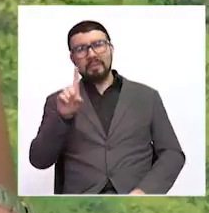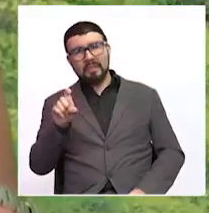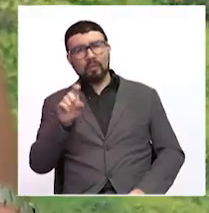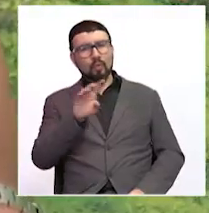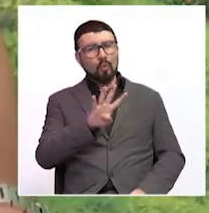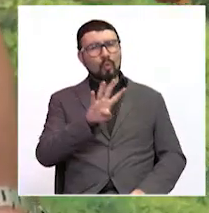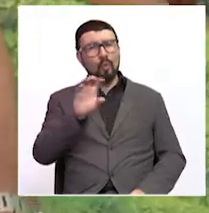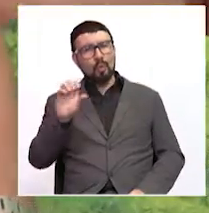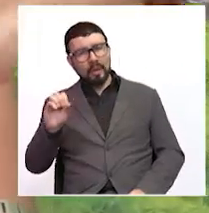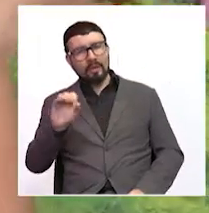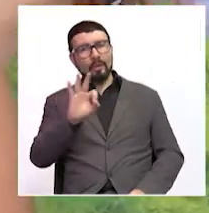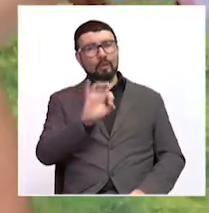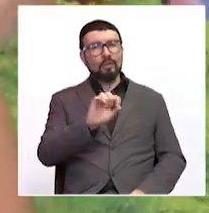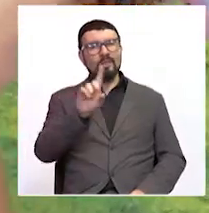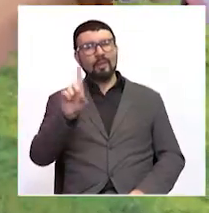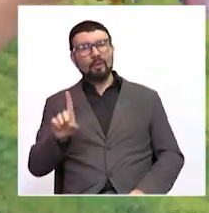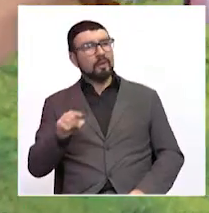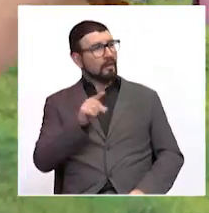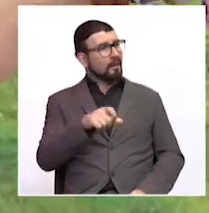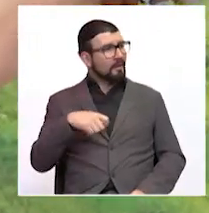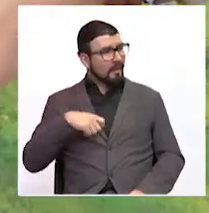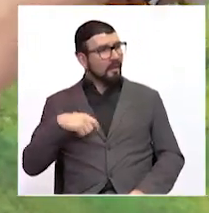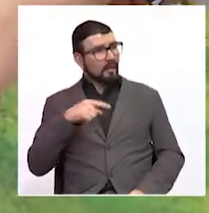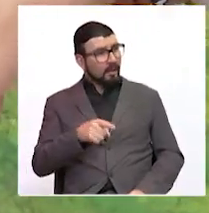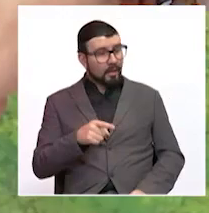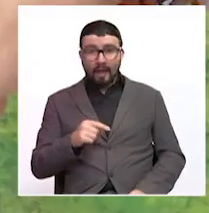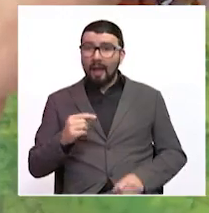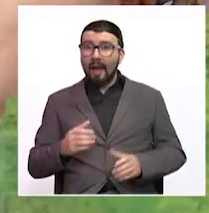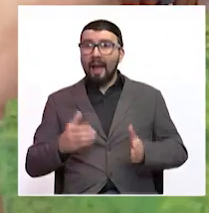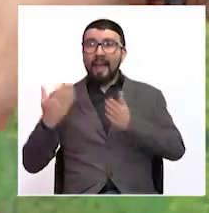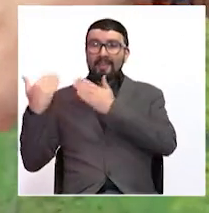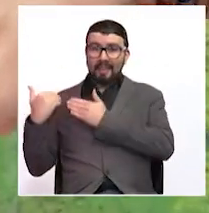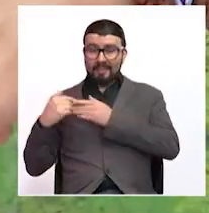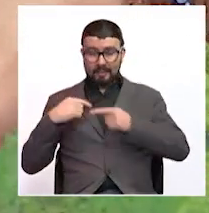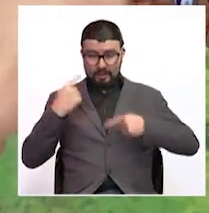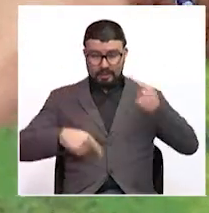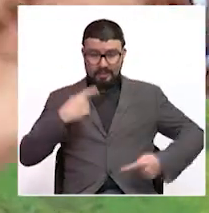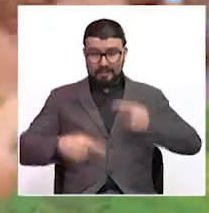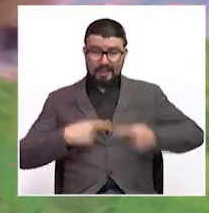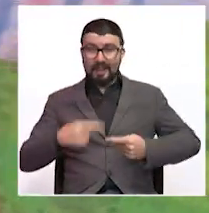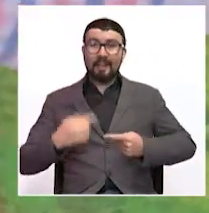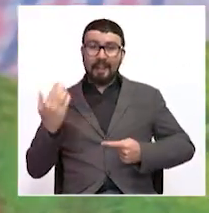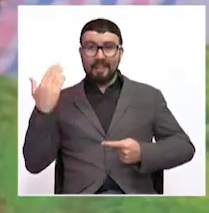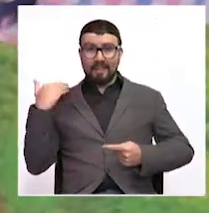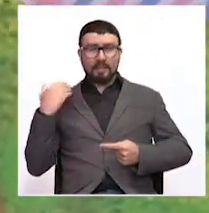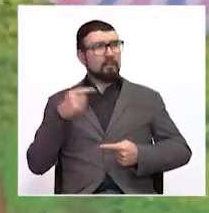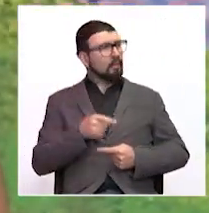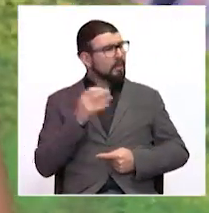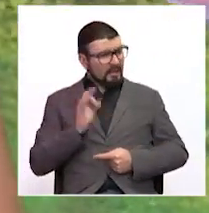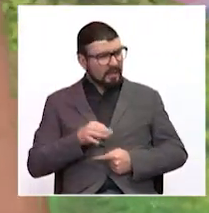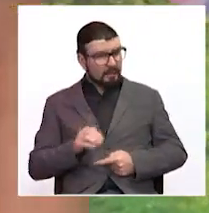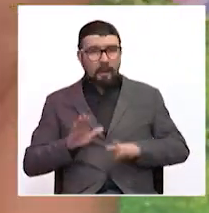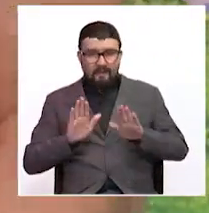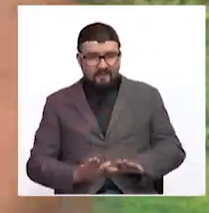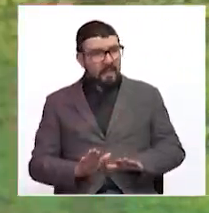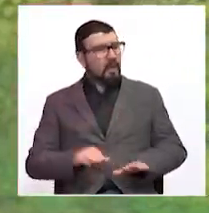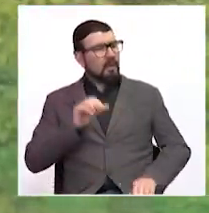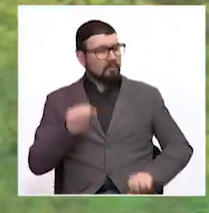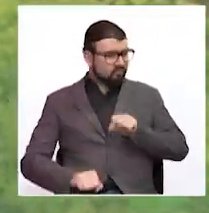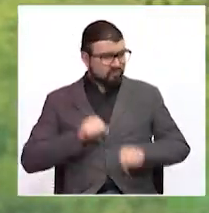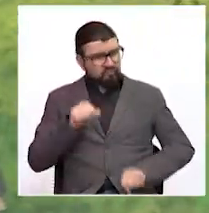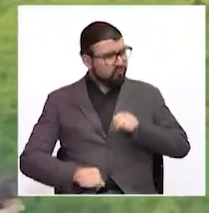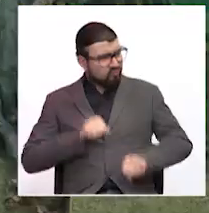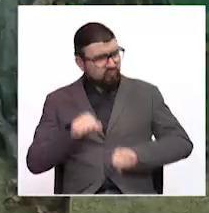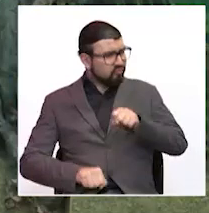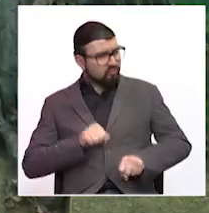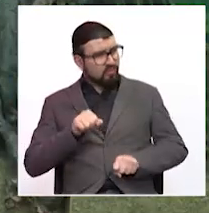81 y acá tiene la vida en la parte de atrás y siempre está estática para hacer el jugo